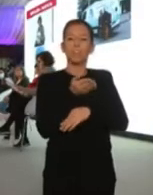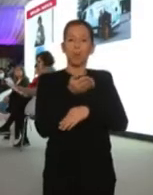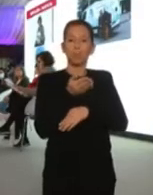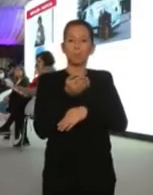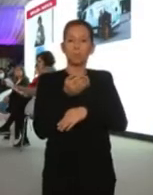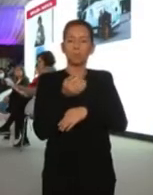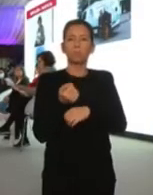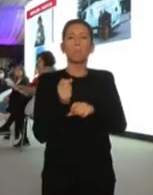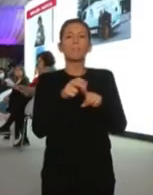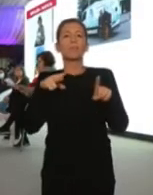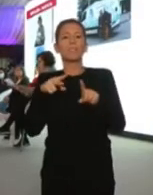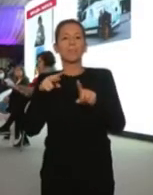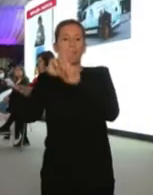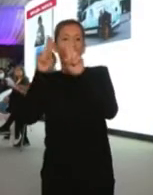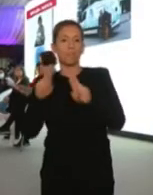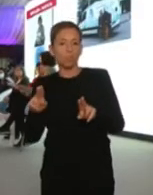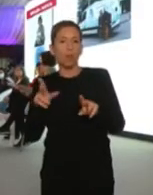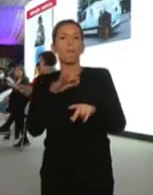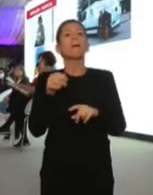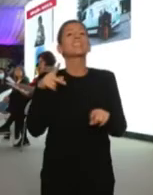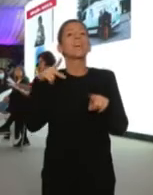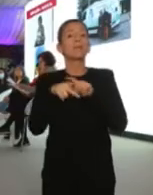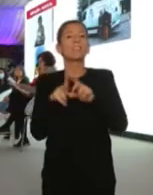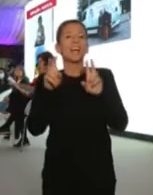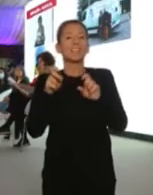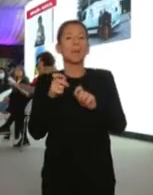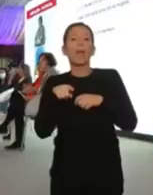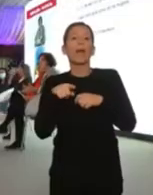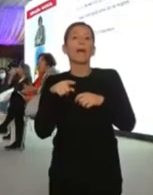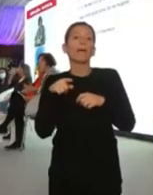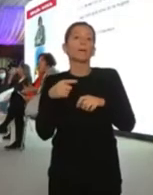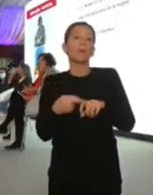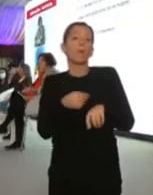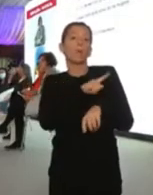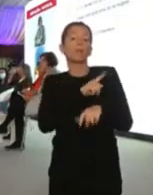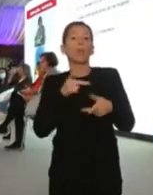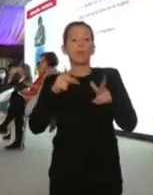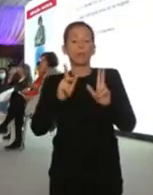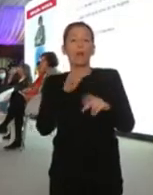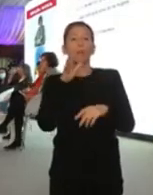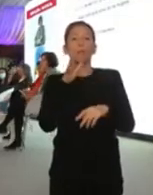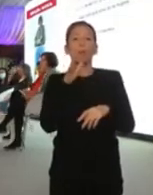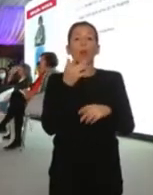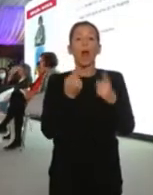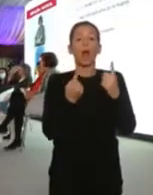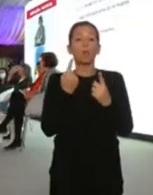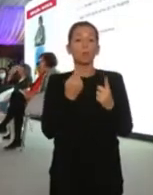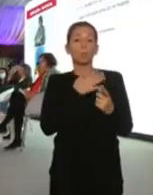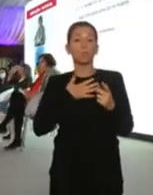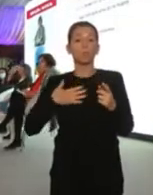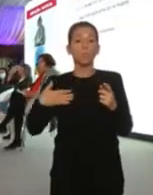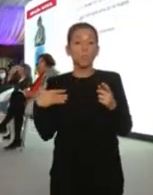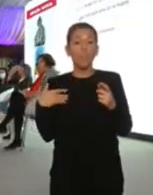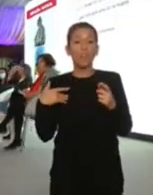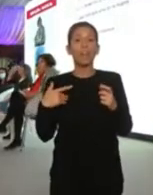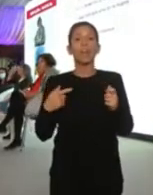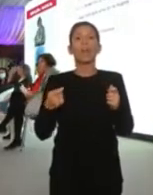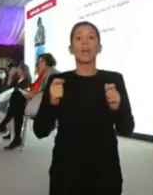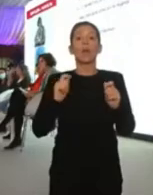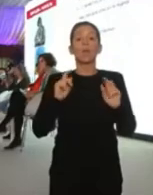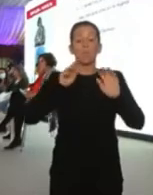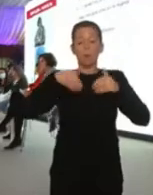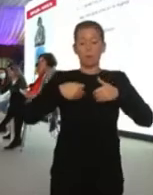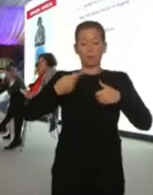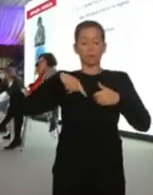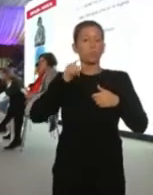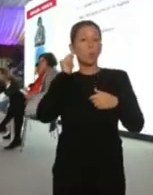fundamentalismos, sino también por el capitalismo ultraliberal, que en definitiva ambos lo que quieren es volver a reducirnos a nuestro papel